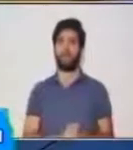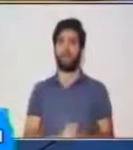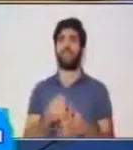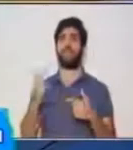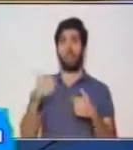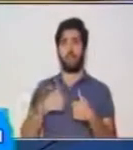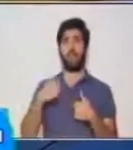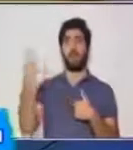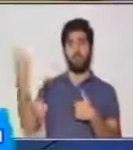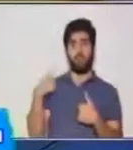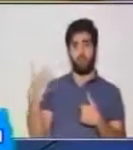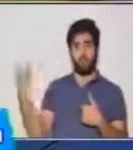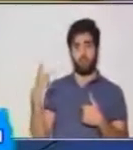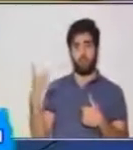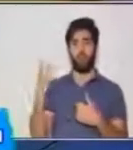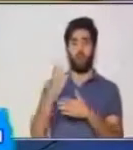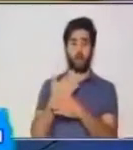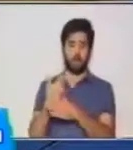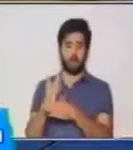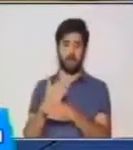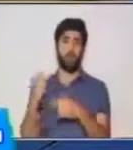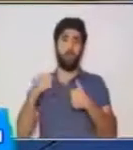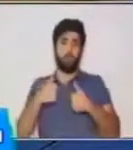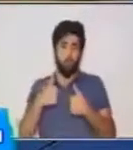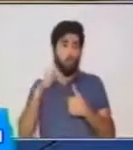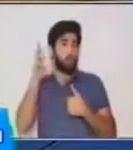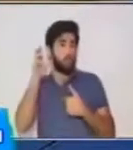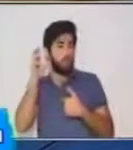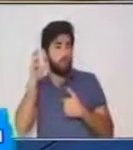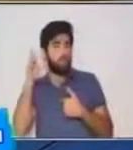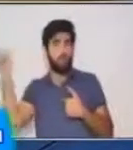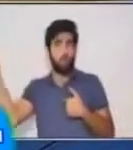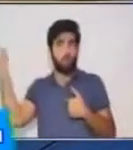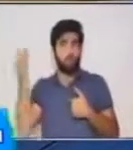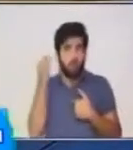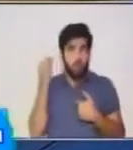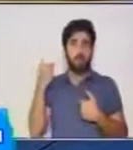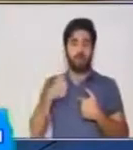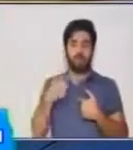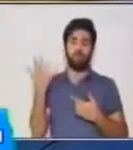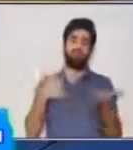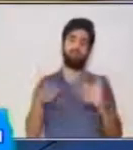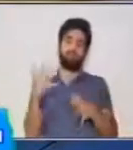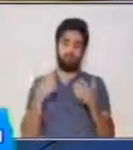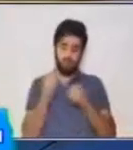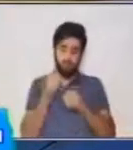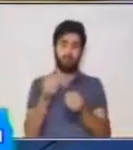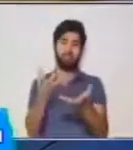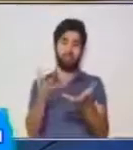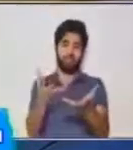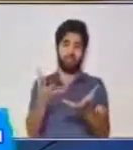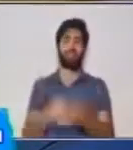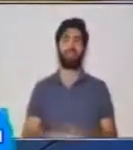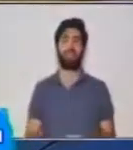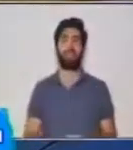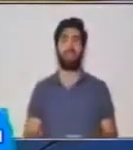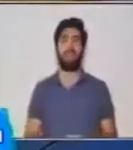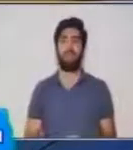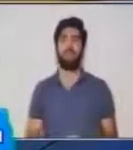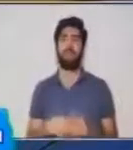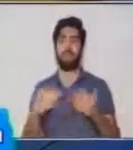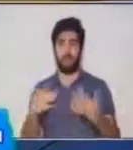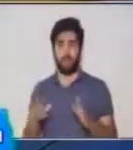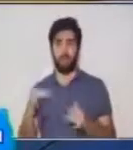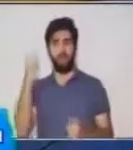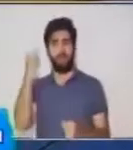lo compartimos. Por eso es que él puede escucharme e interpretar por medio de señas para las demás personas que están viendo el programa. Y vamos a